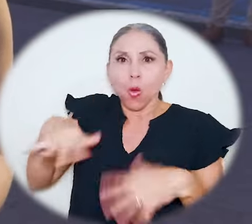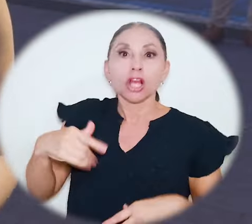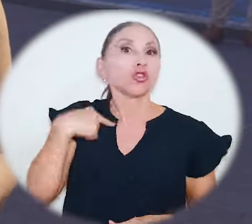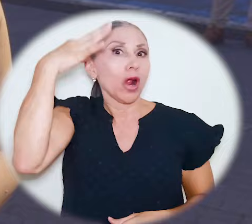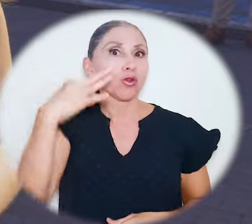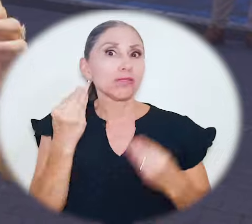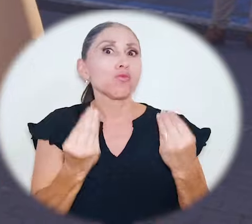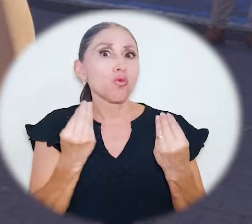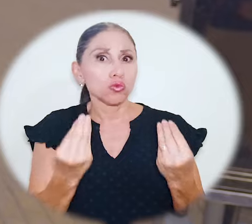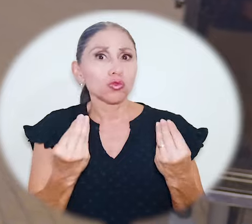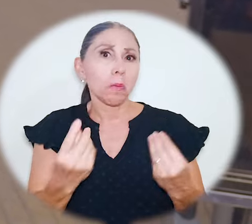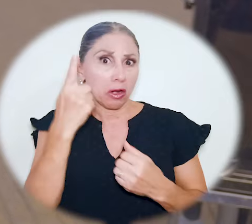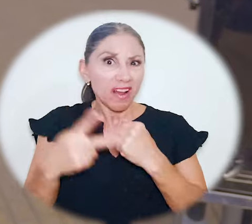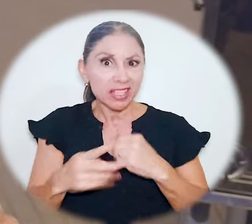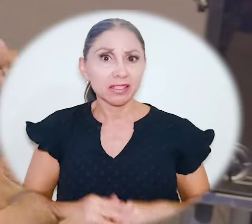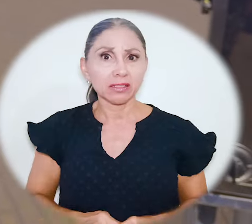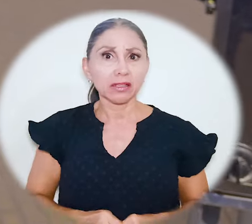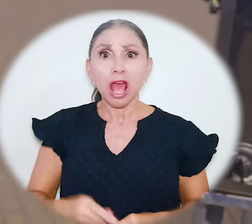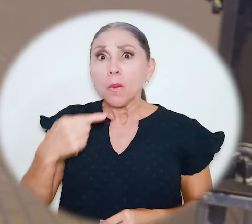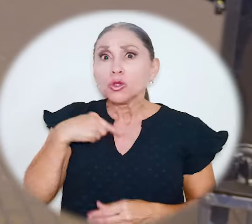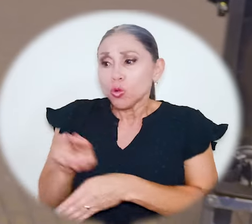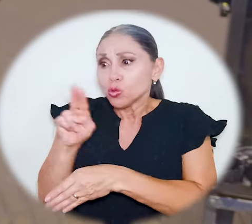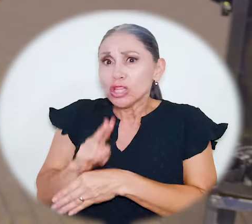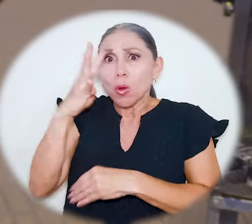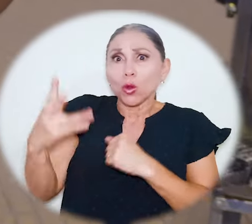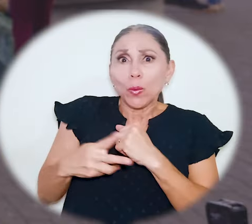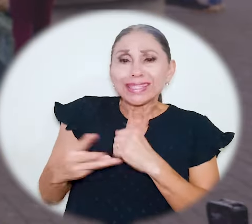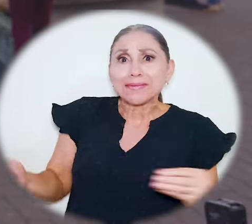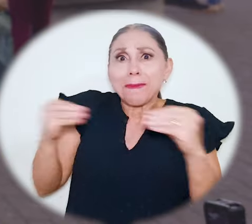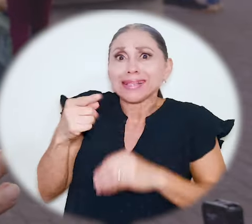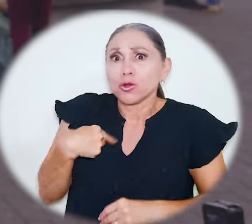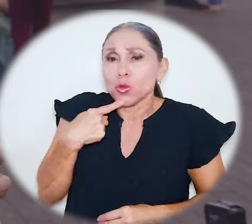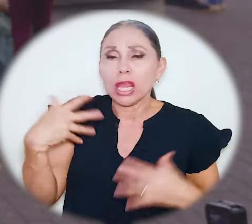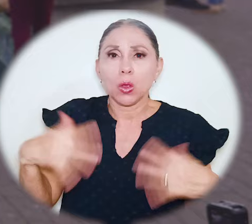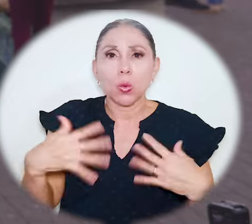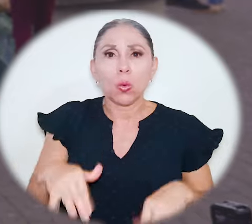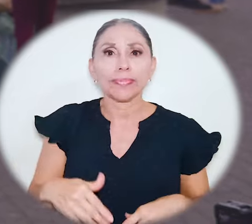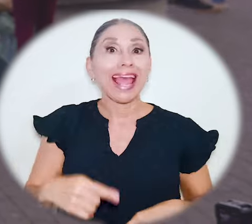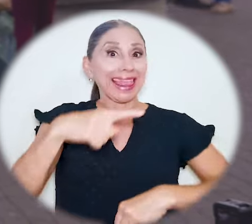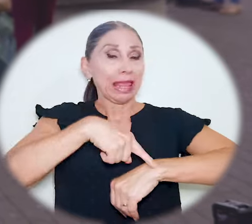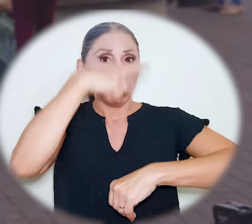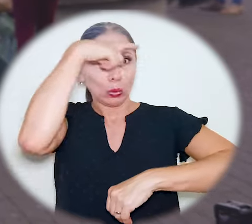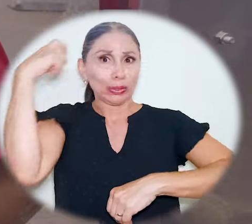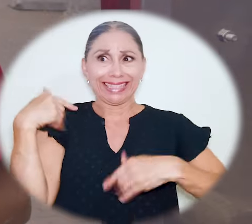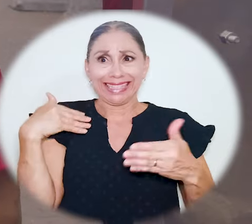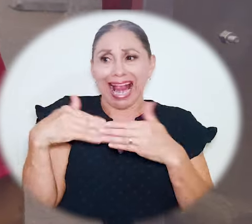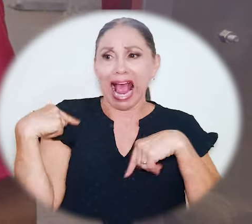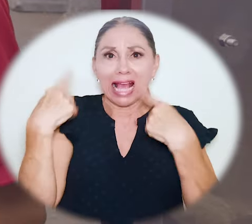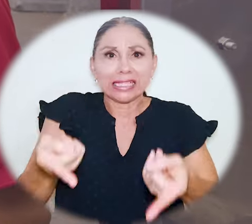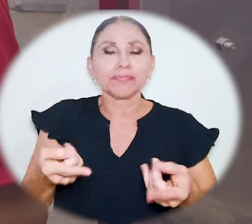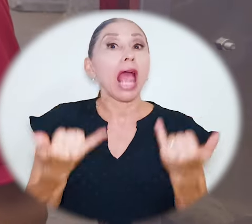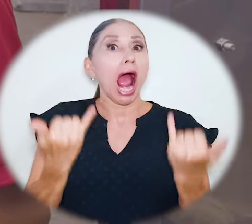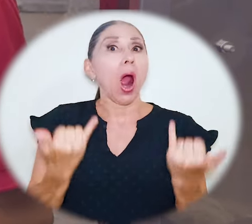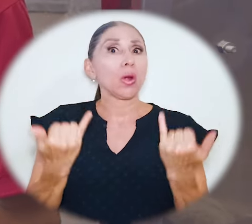mucho para una vez. No, me hace 4 veces la que yo digo. Porque la sequía ya la tenemos encima. Ay, ahorita